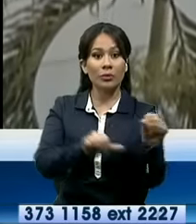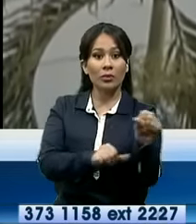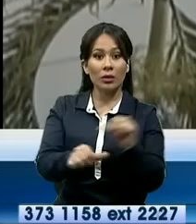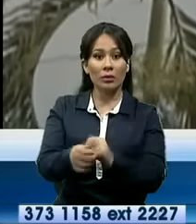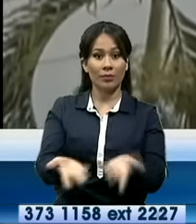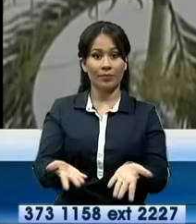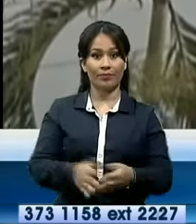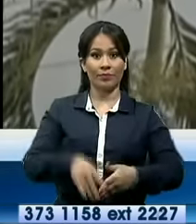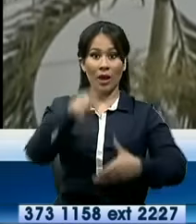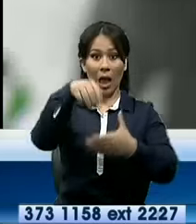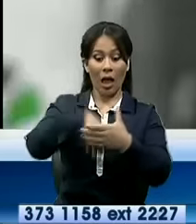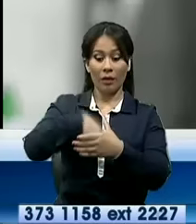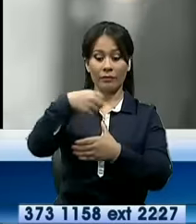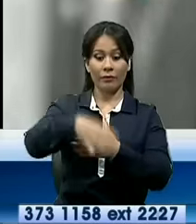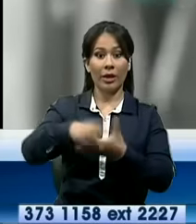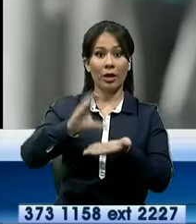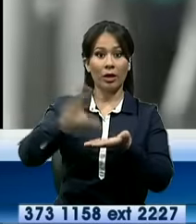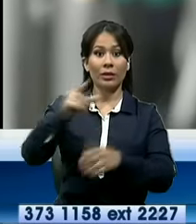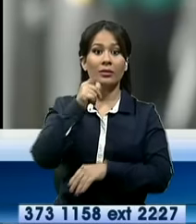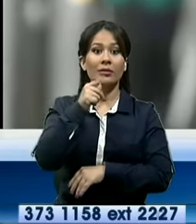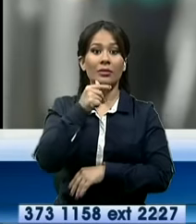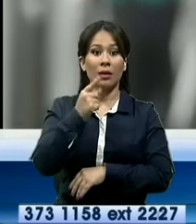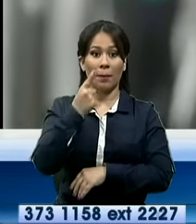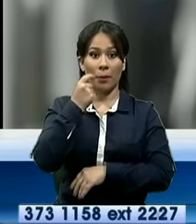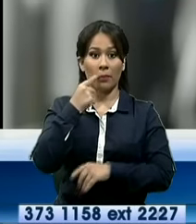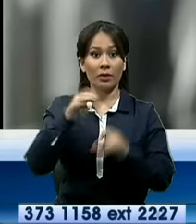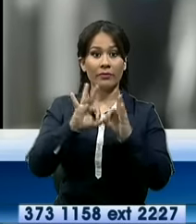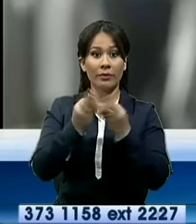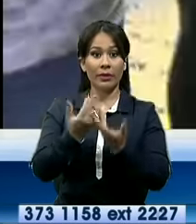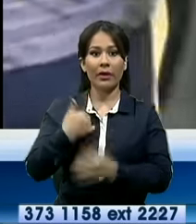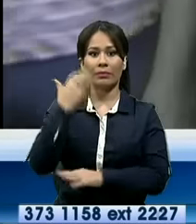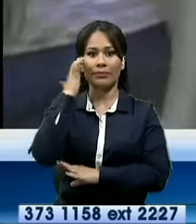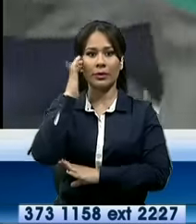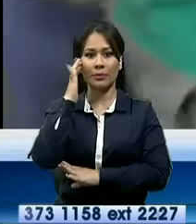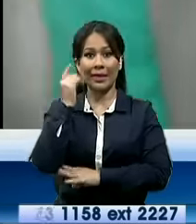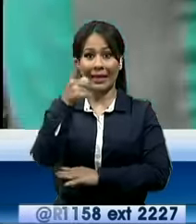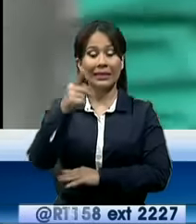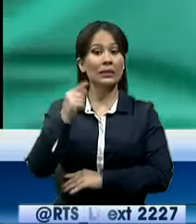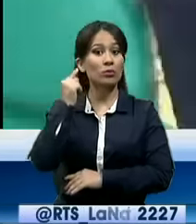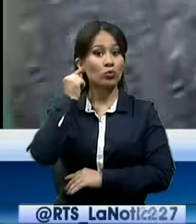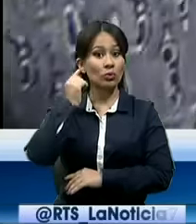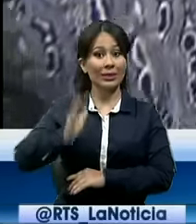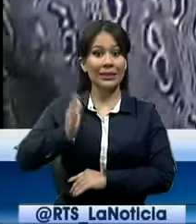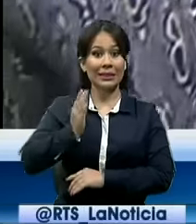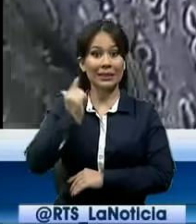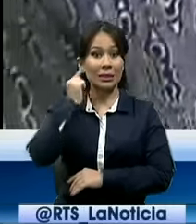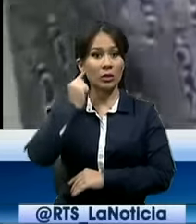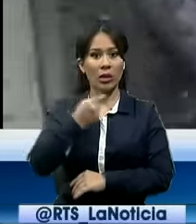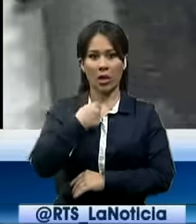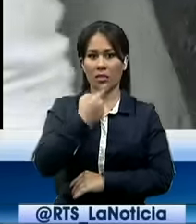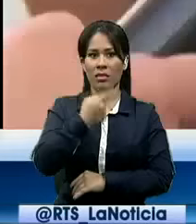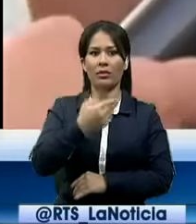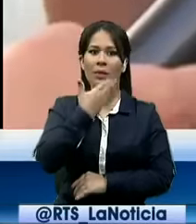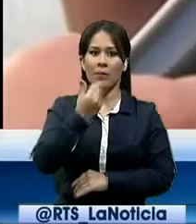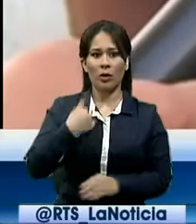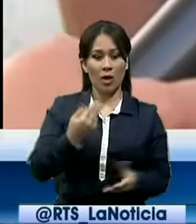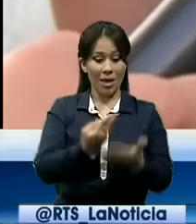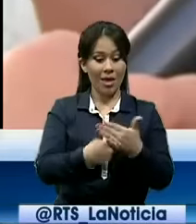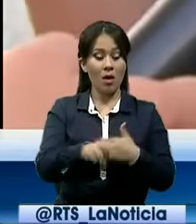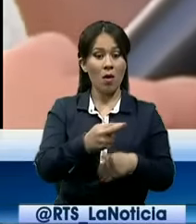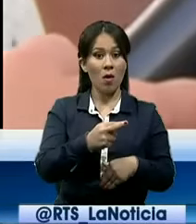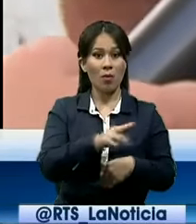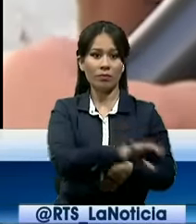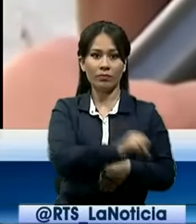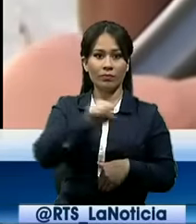exteriores del establecimiento, padres de familia se mostraron preocupados. Esta señora incluso pensó en retirar a su hijo. Mire, mi hijo es